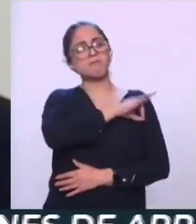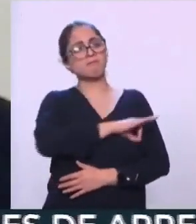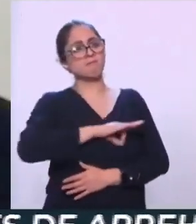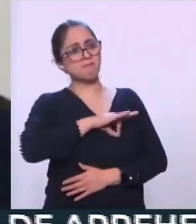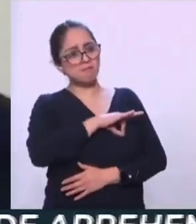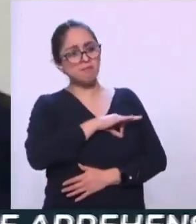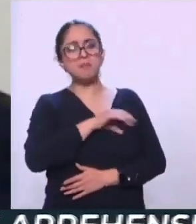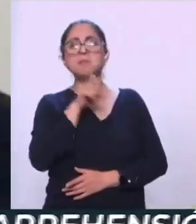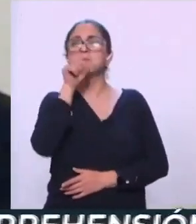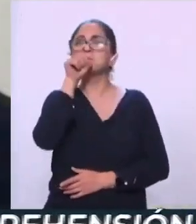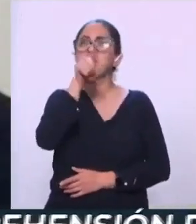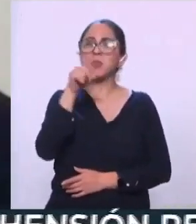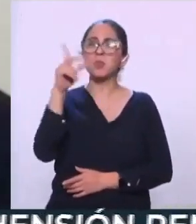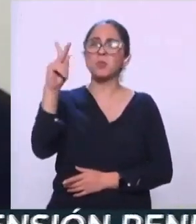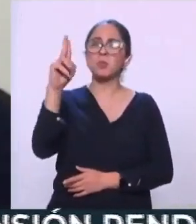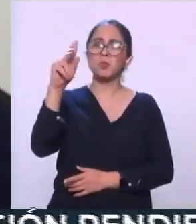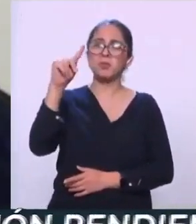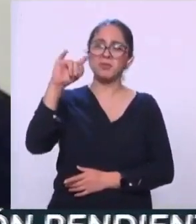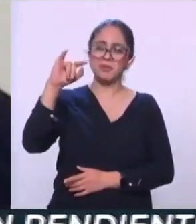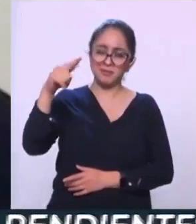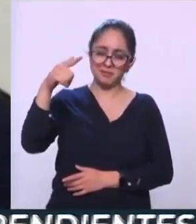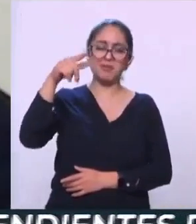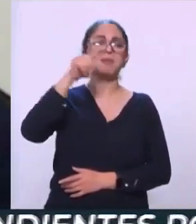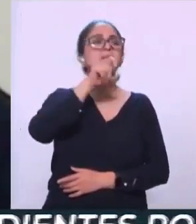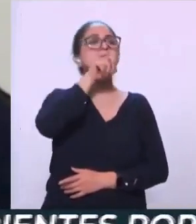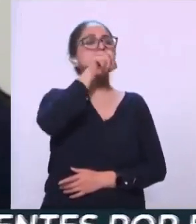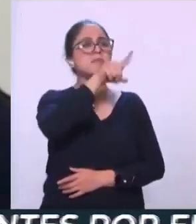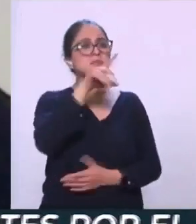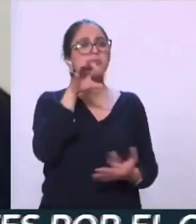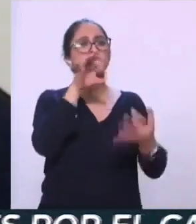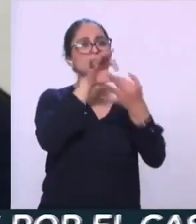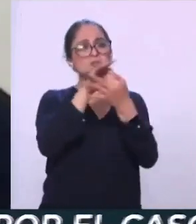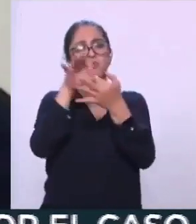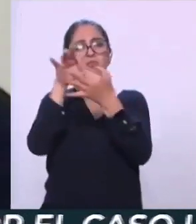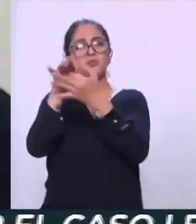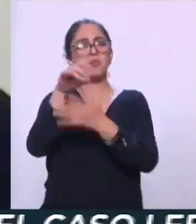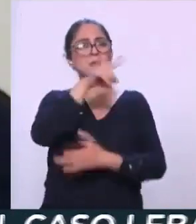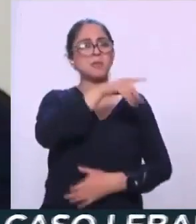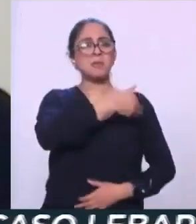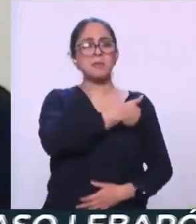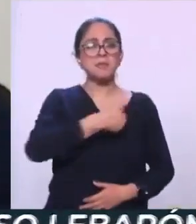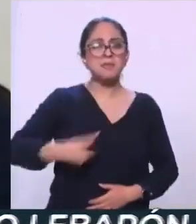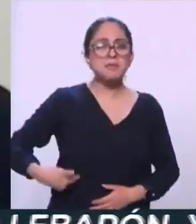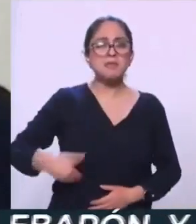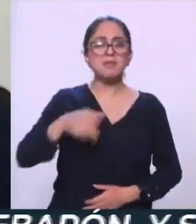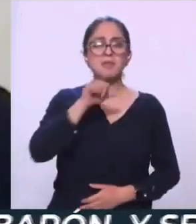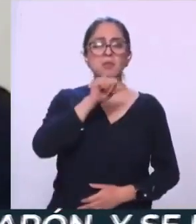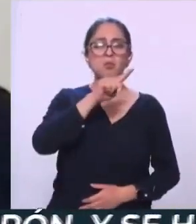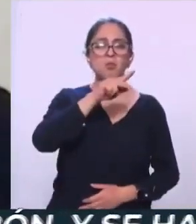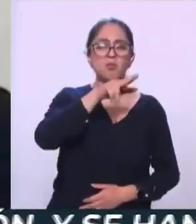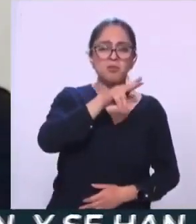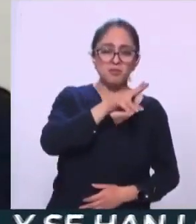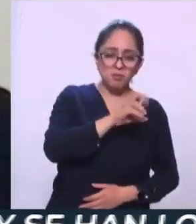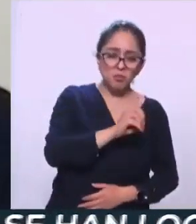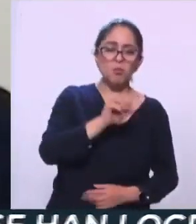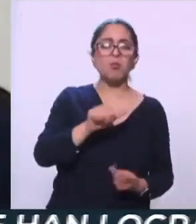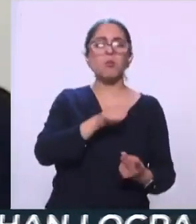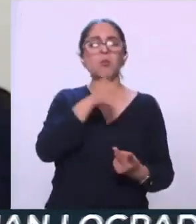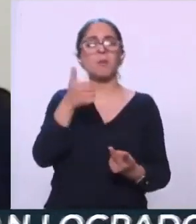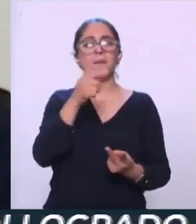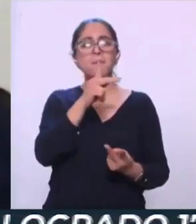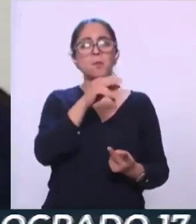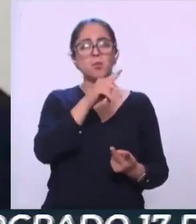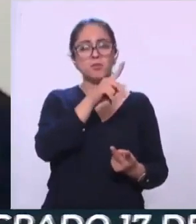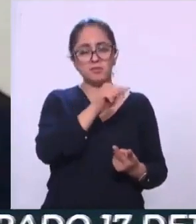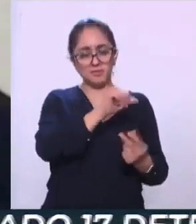hace Putin, y dice al mismo tiempo que lo hacen presidentes autoritarios y populistas. Y por el lado del Monero Hernández,